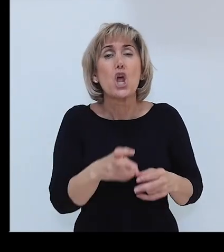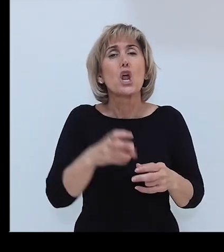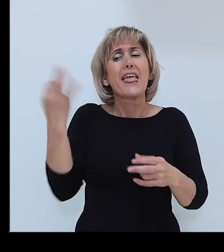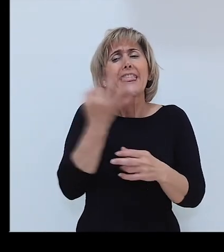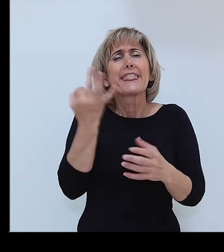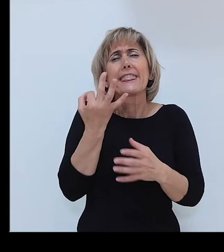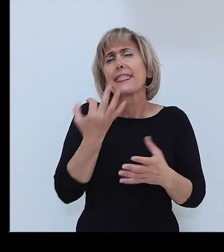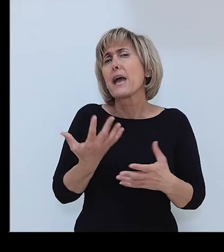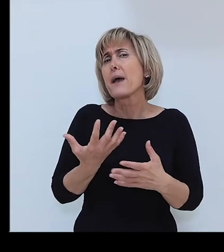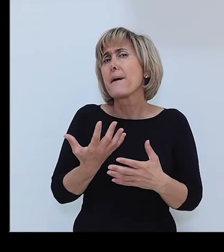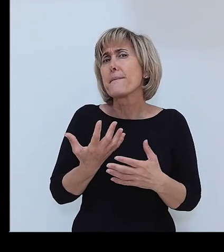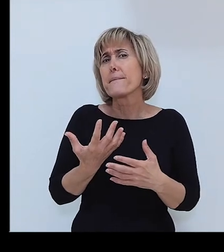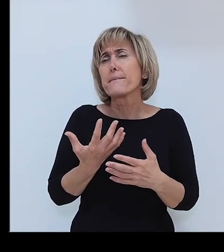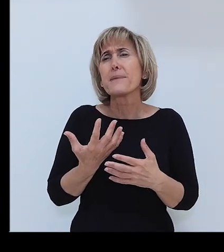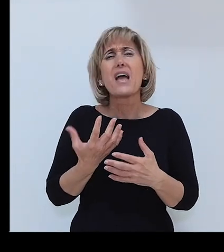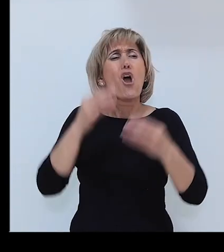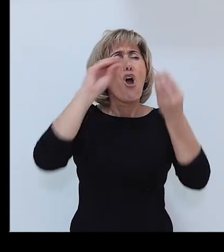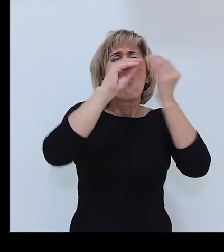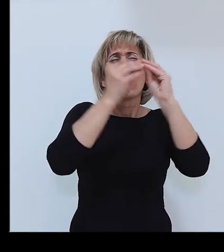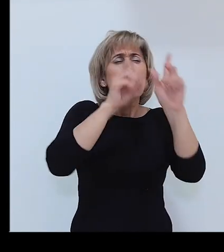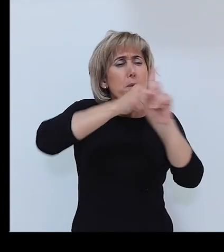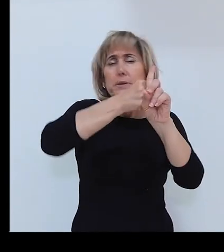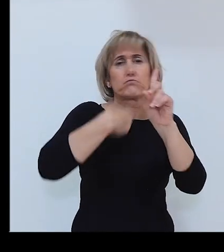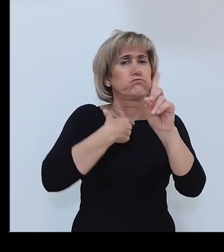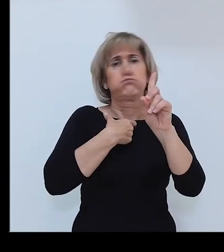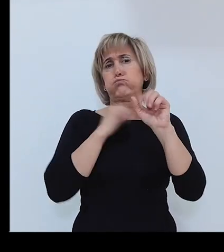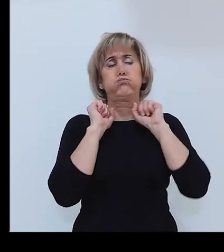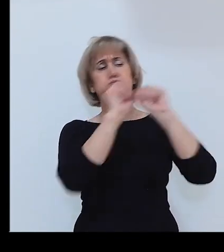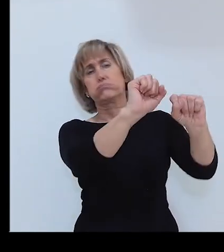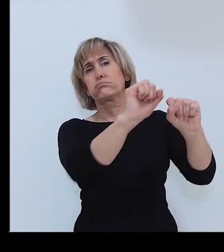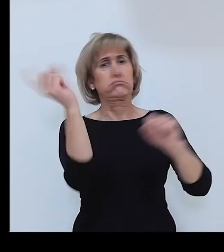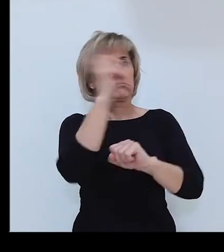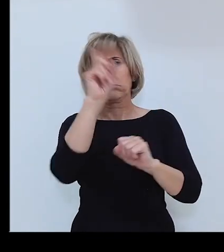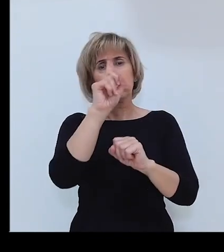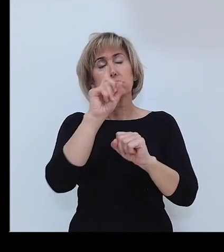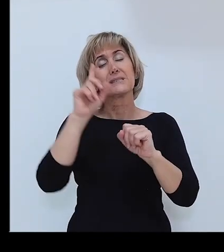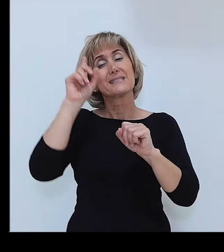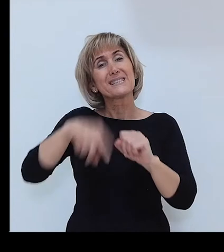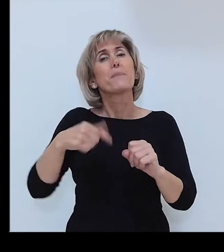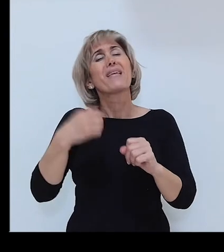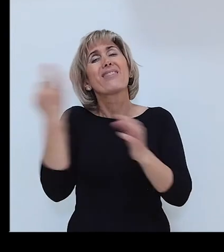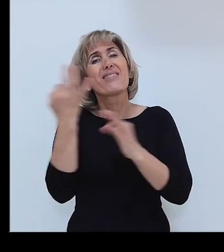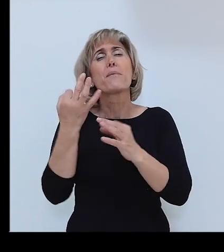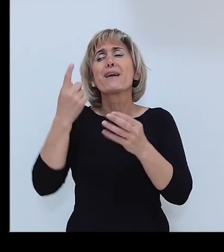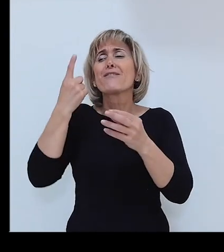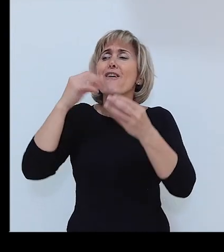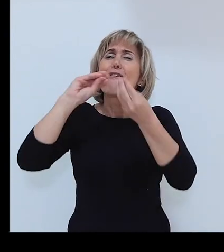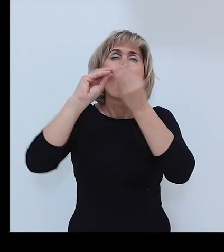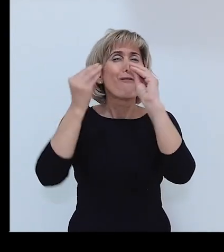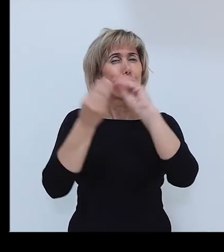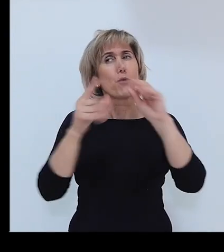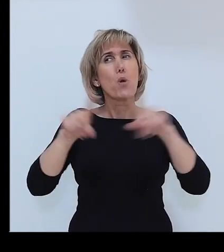crítica, el sociólogo y la socióloga debían estar contra cualquier forma de opresión. Es